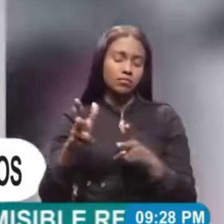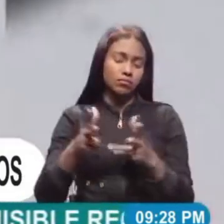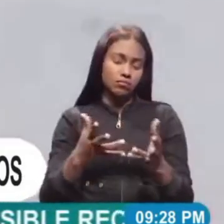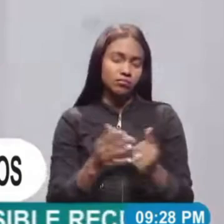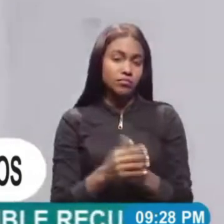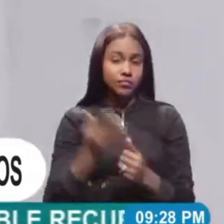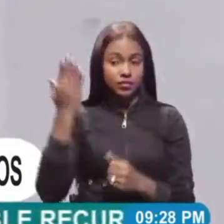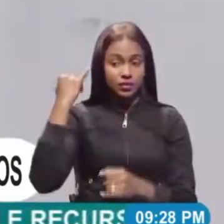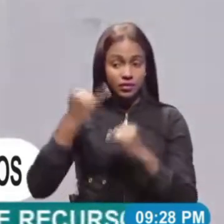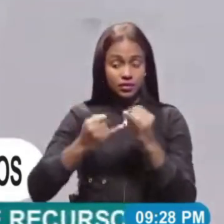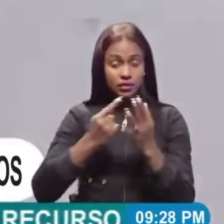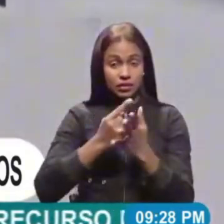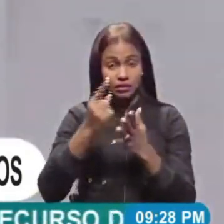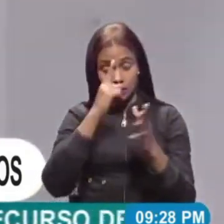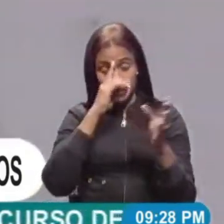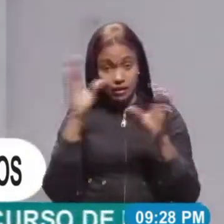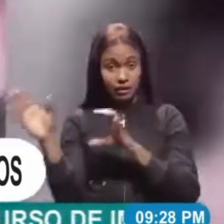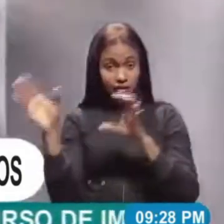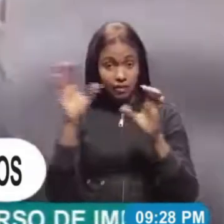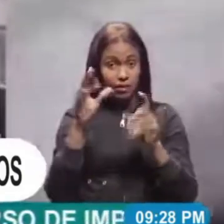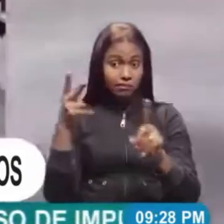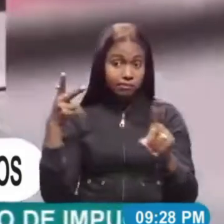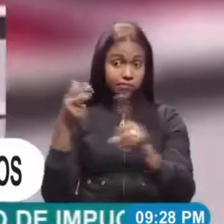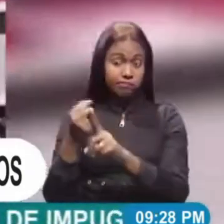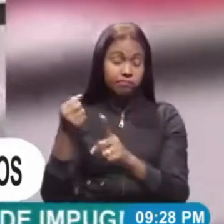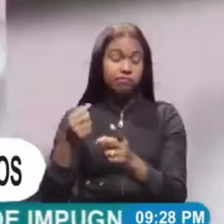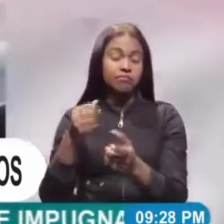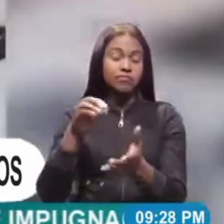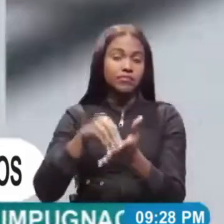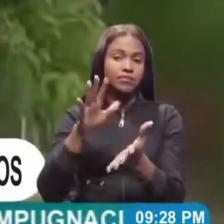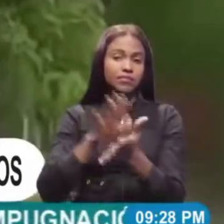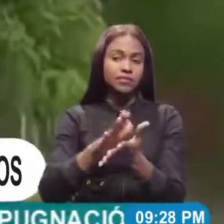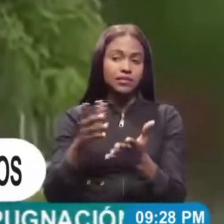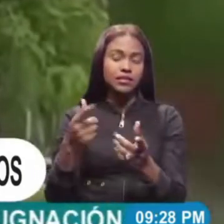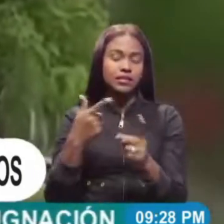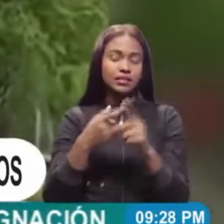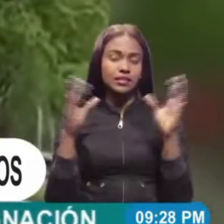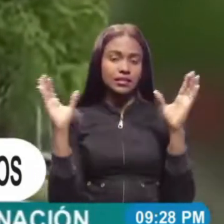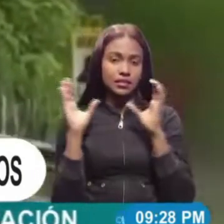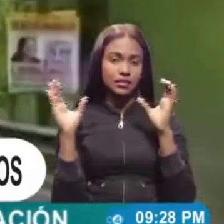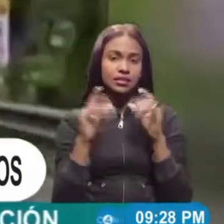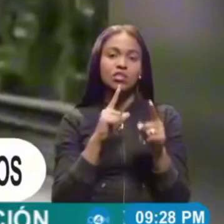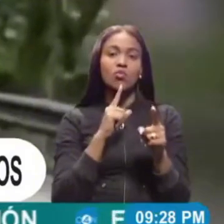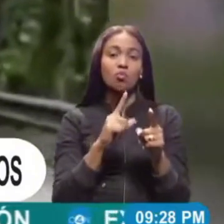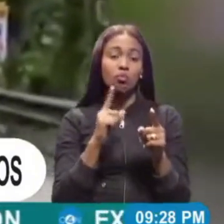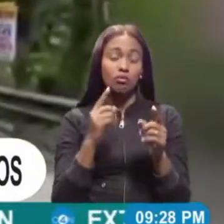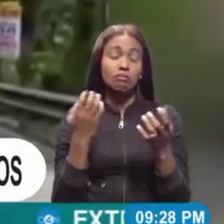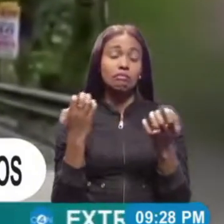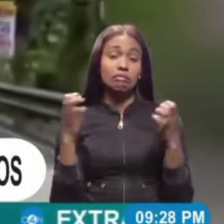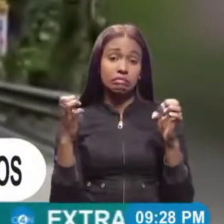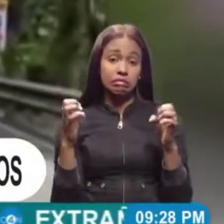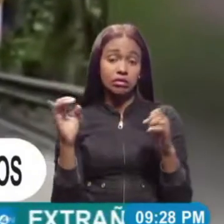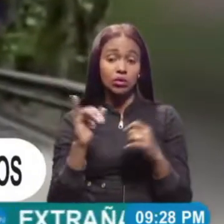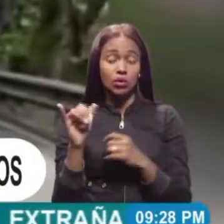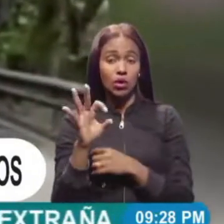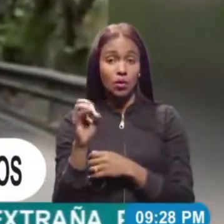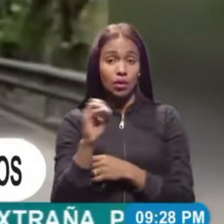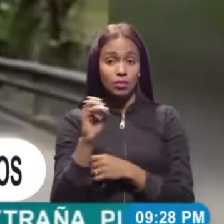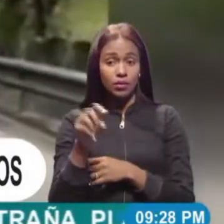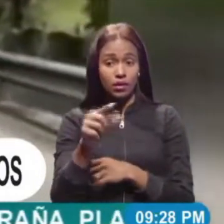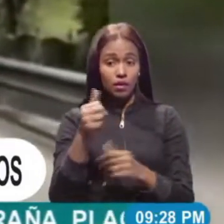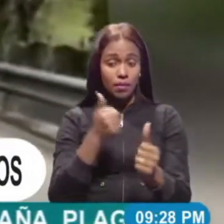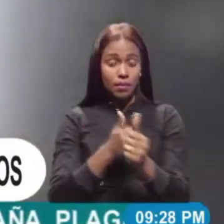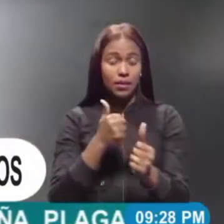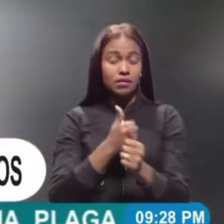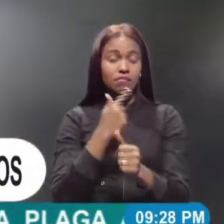fin de semana de Navidad, los accidentes registrados en la carretera Casabito-Constanza fueron alarmantes y el 90% de los mismos